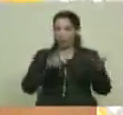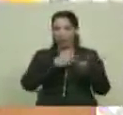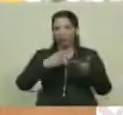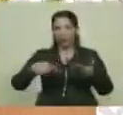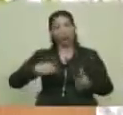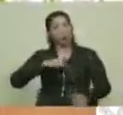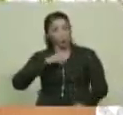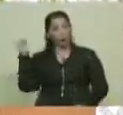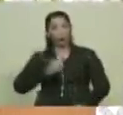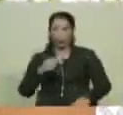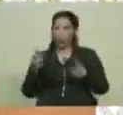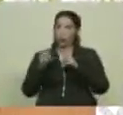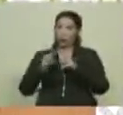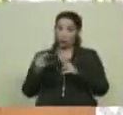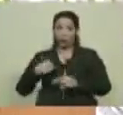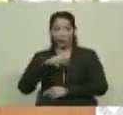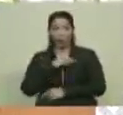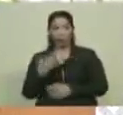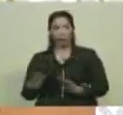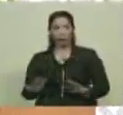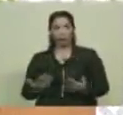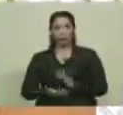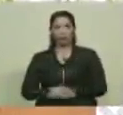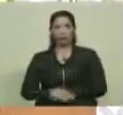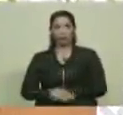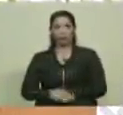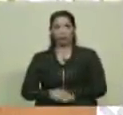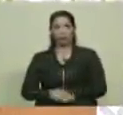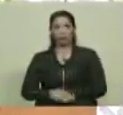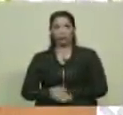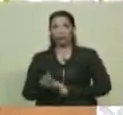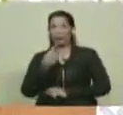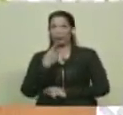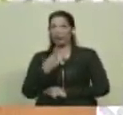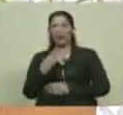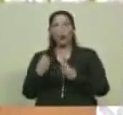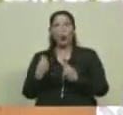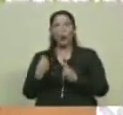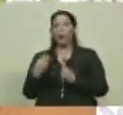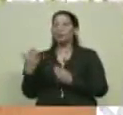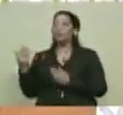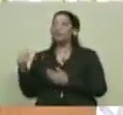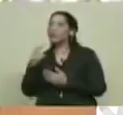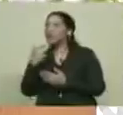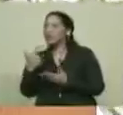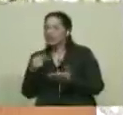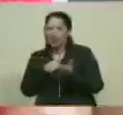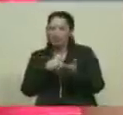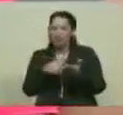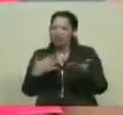sabían leer y escribir. Que te decían, hijo, ¿qué dice aquí?